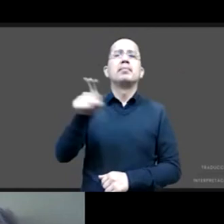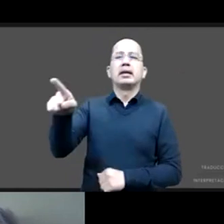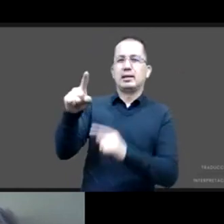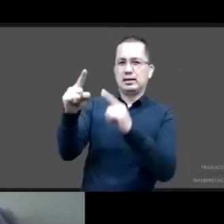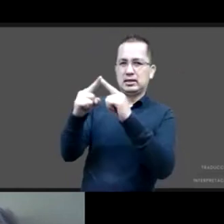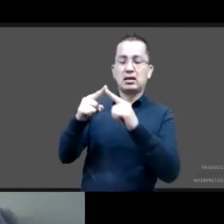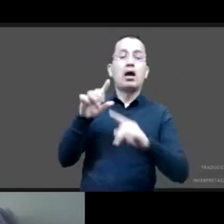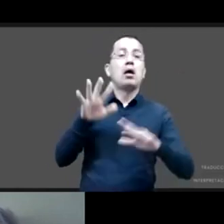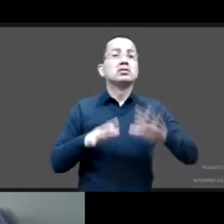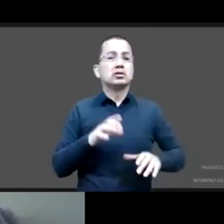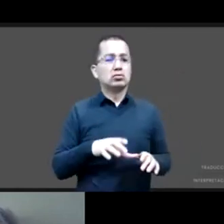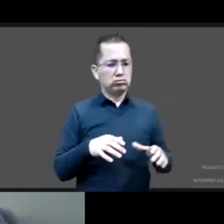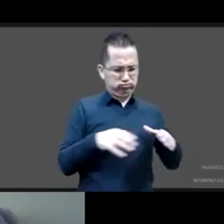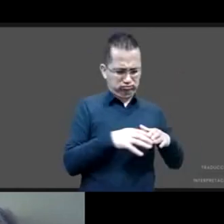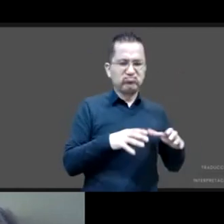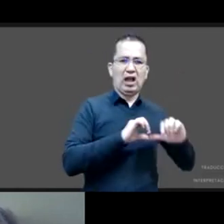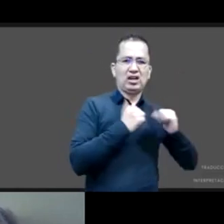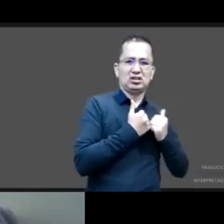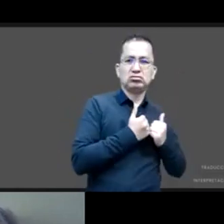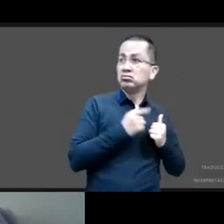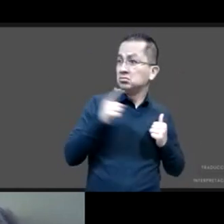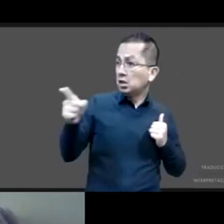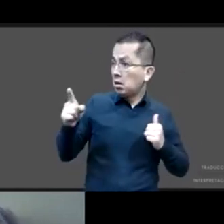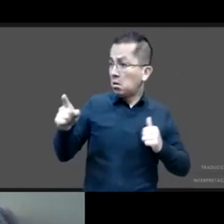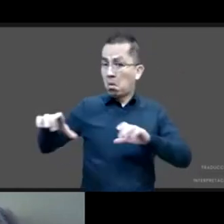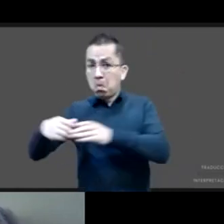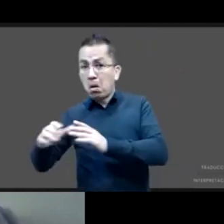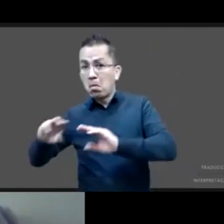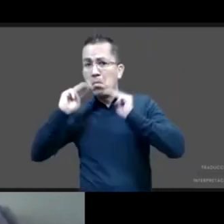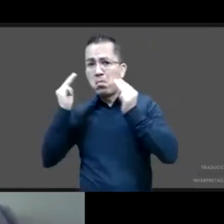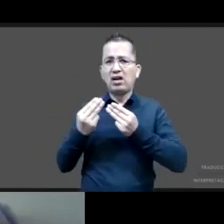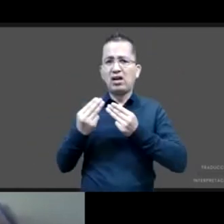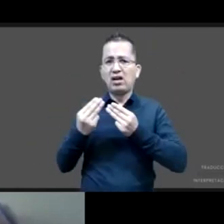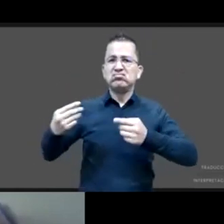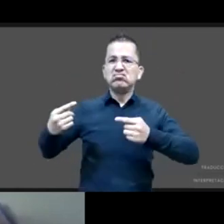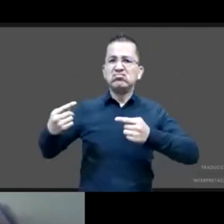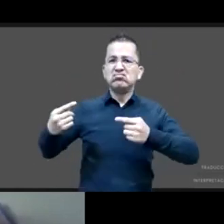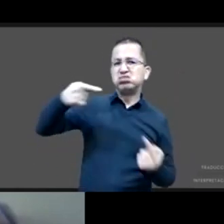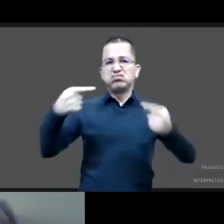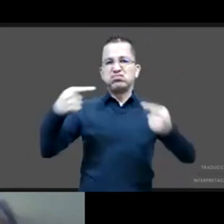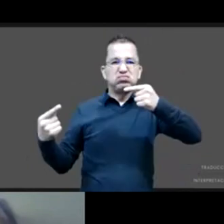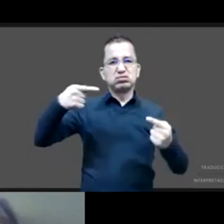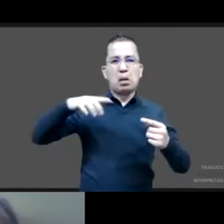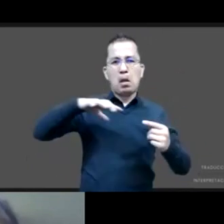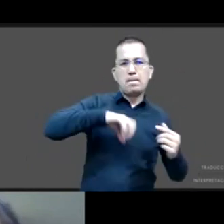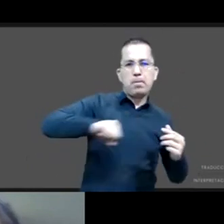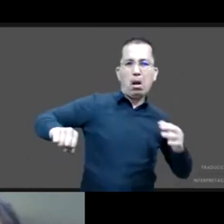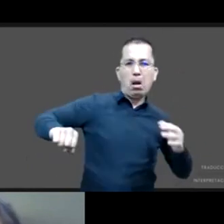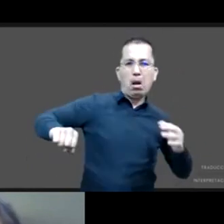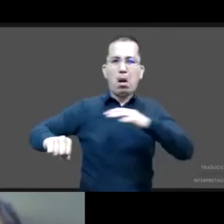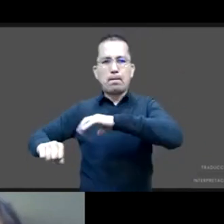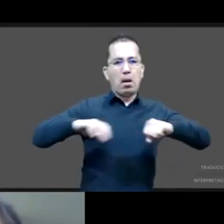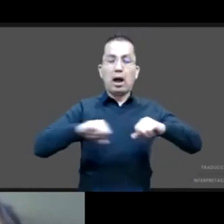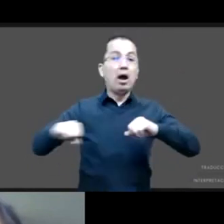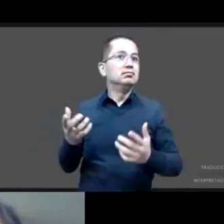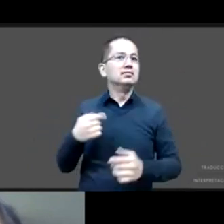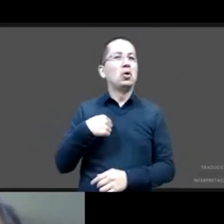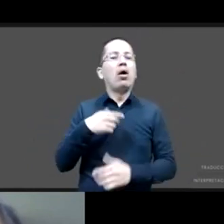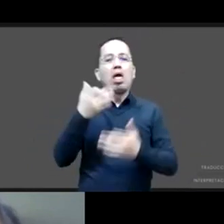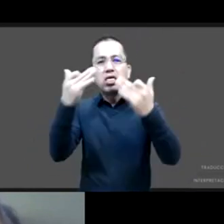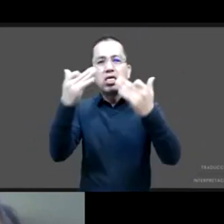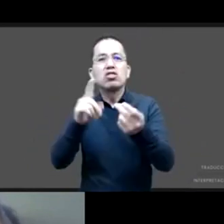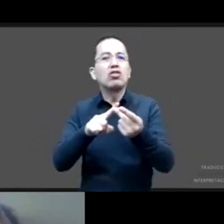el territorio al cártel es muy interesante eso me tocó verlo particularmente en Ciudad Juárez como hay ciertas